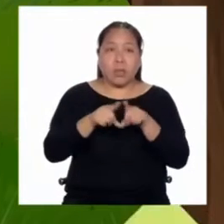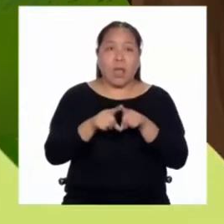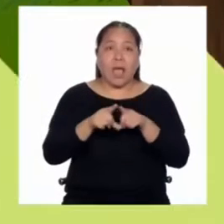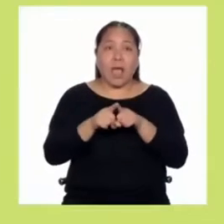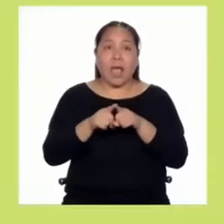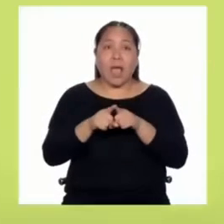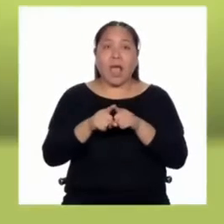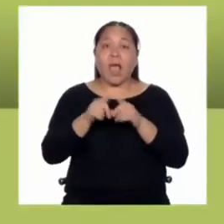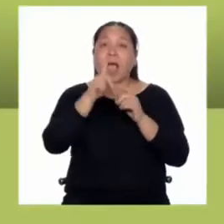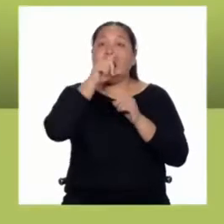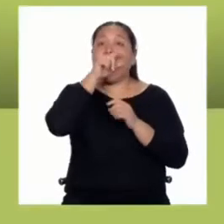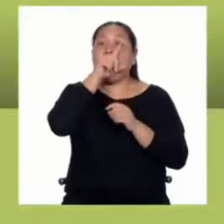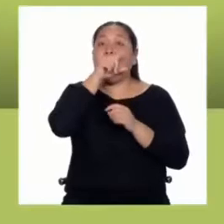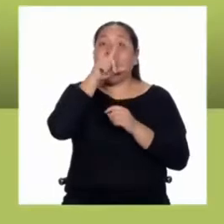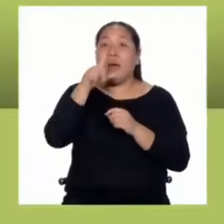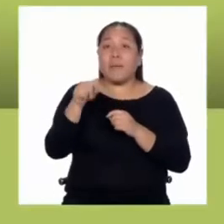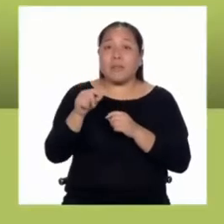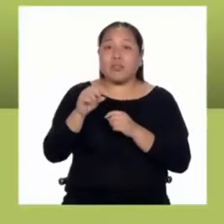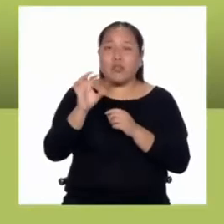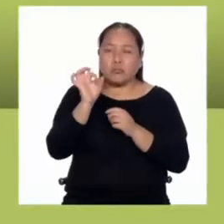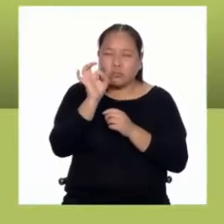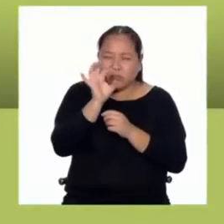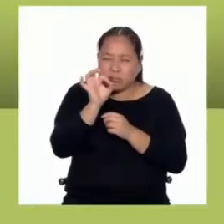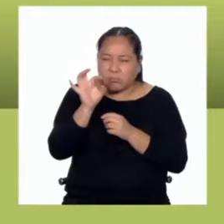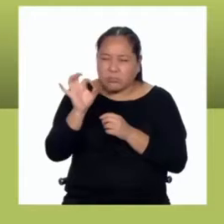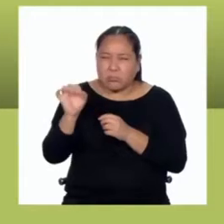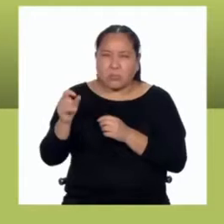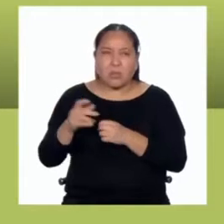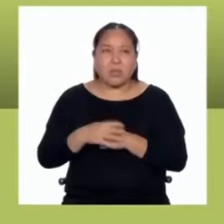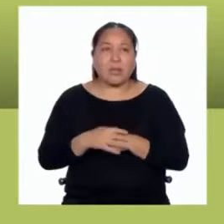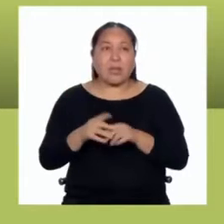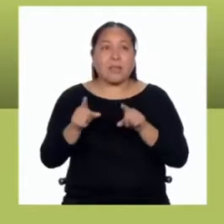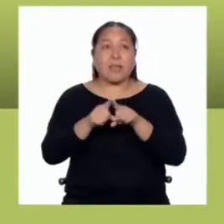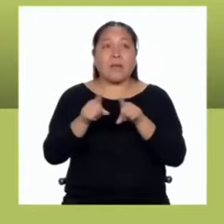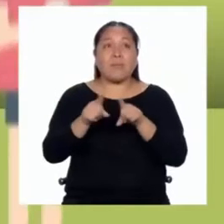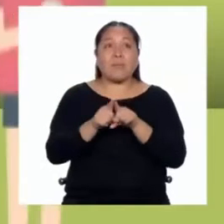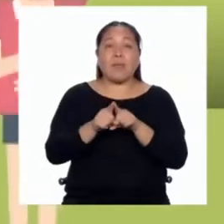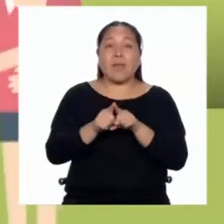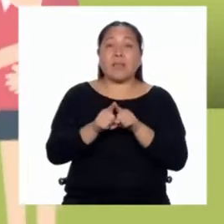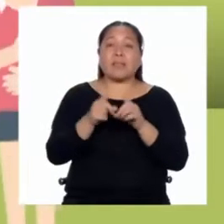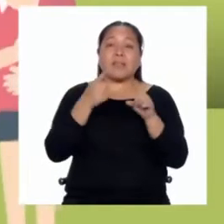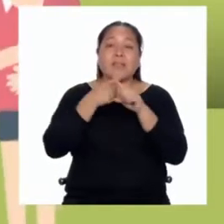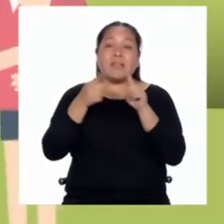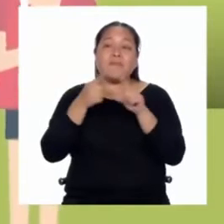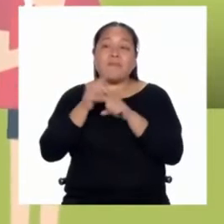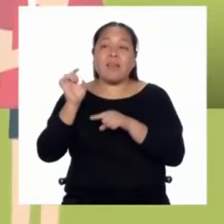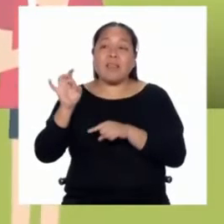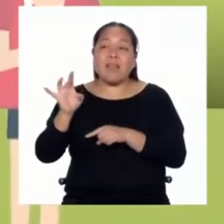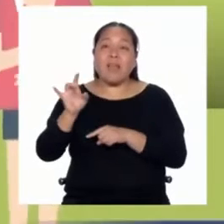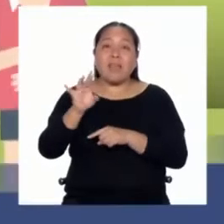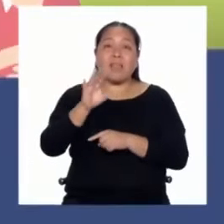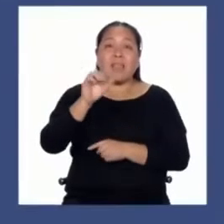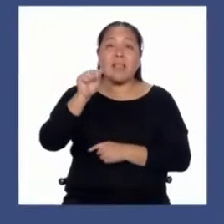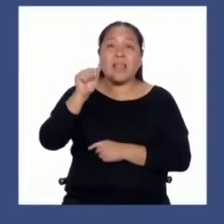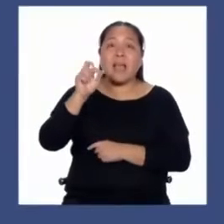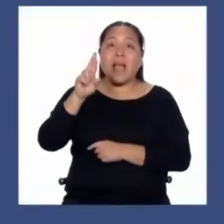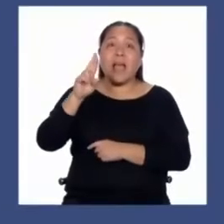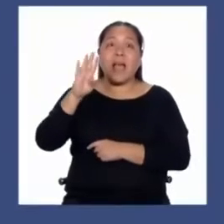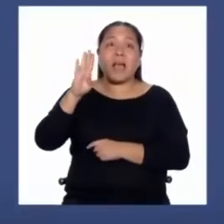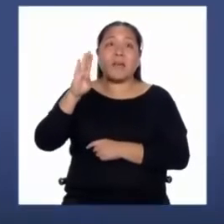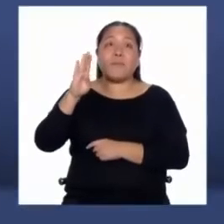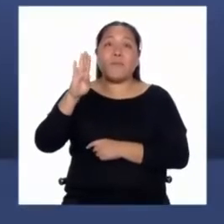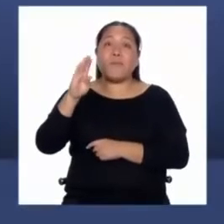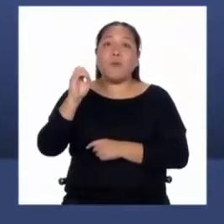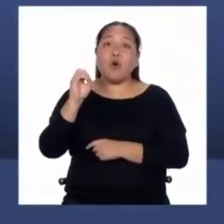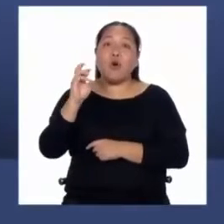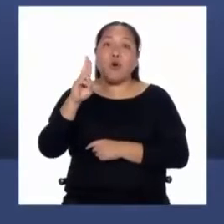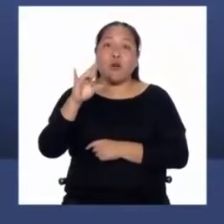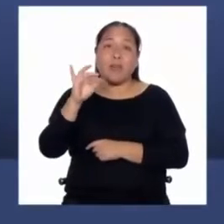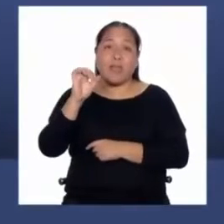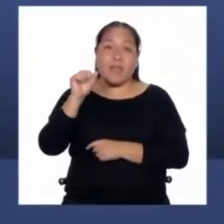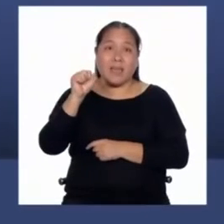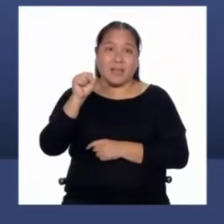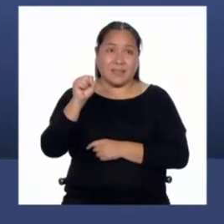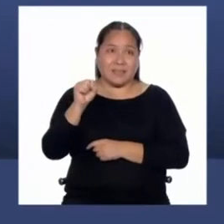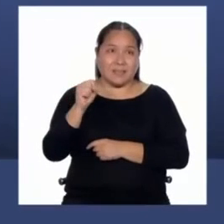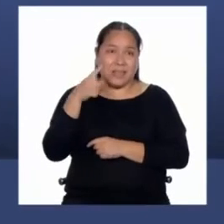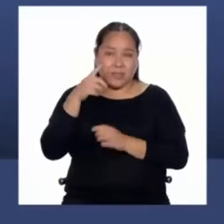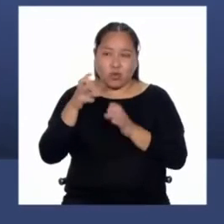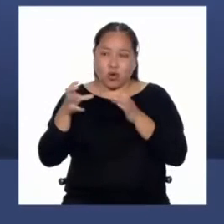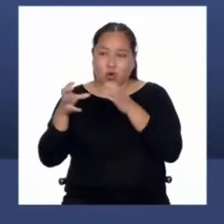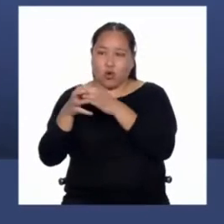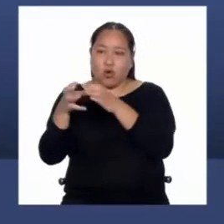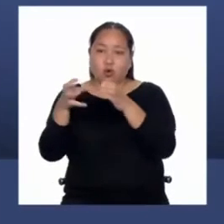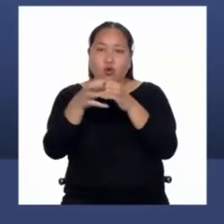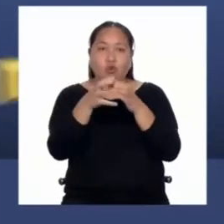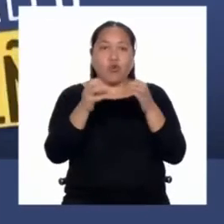insectos. Predominan también las especies arbóreas. Tranquila, Helga, las especies arbóreas son un conjunto